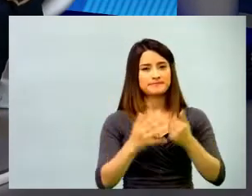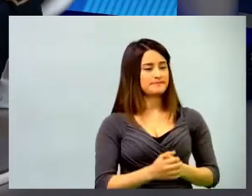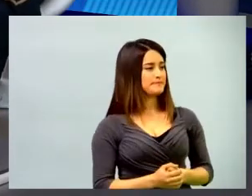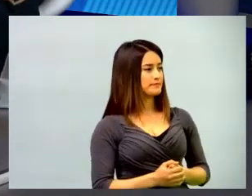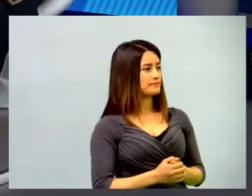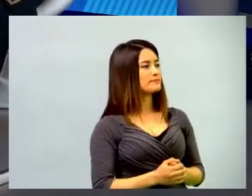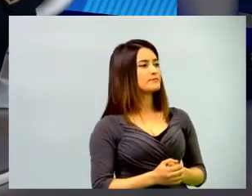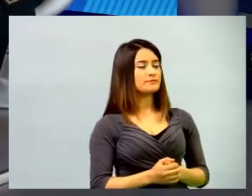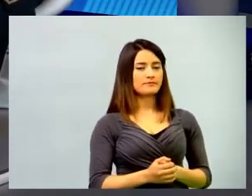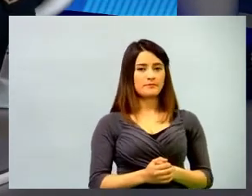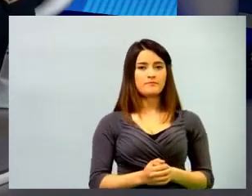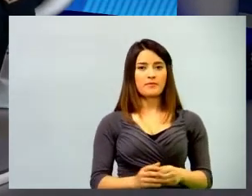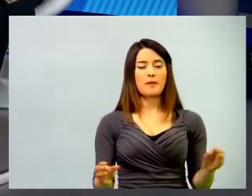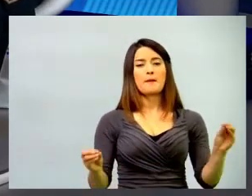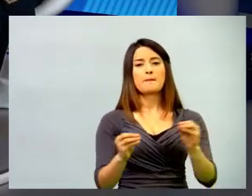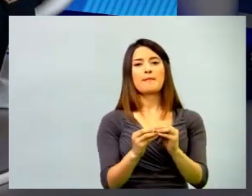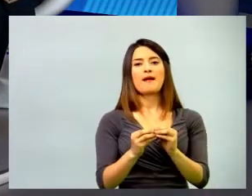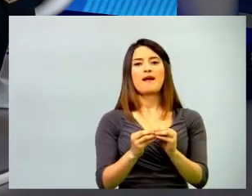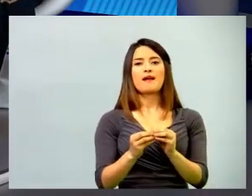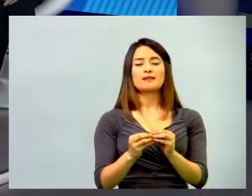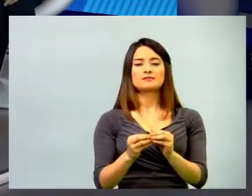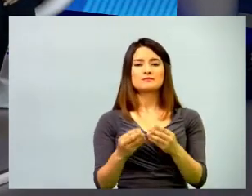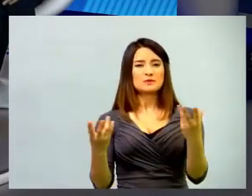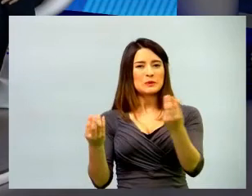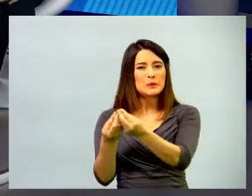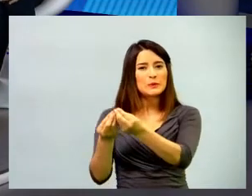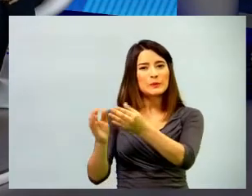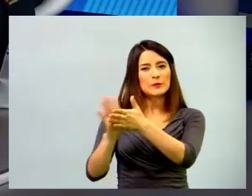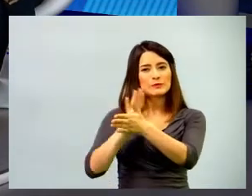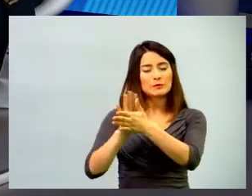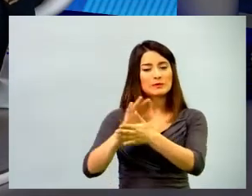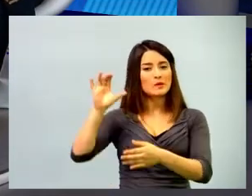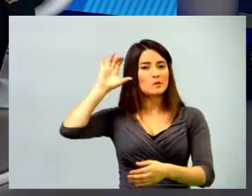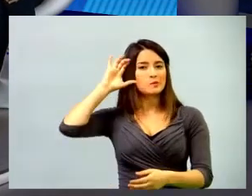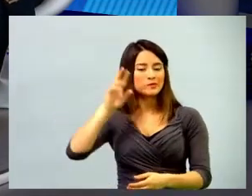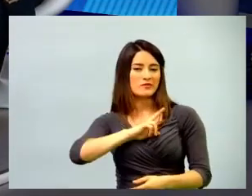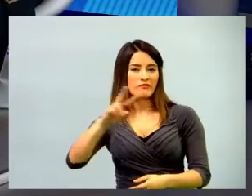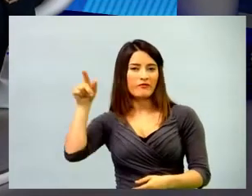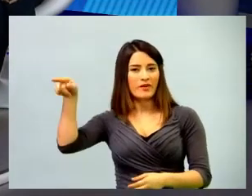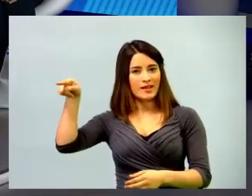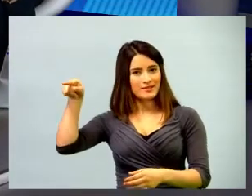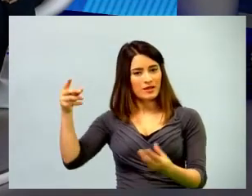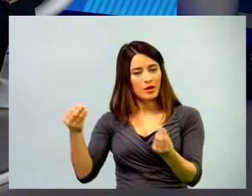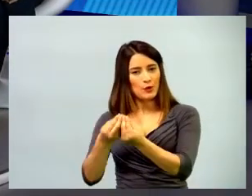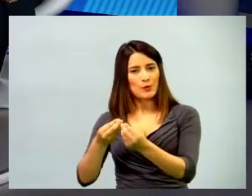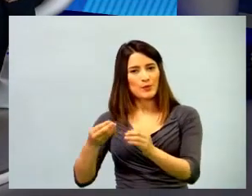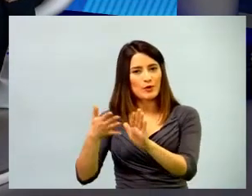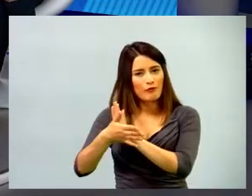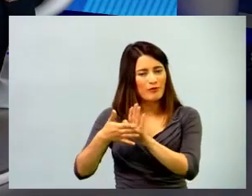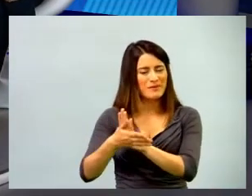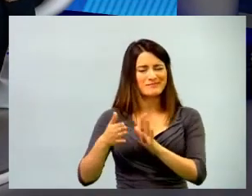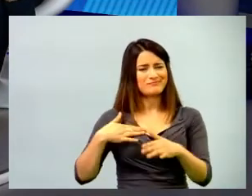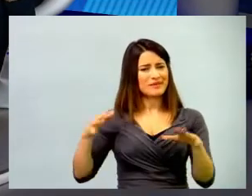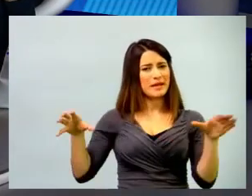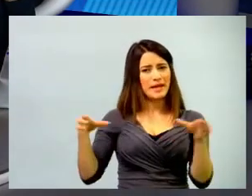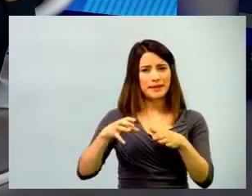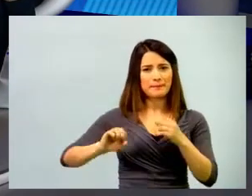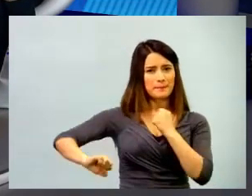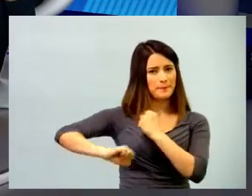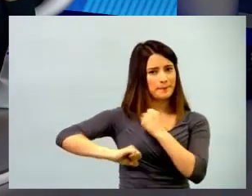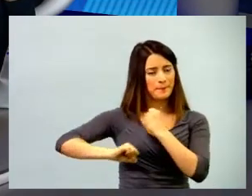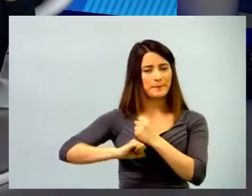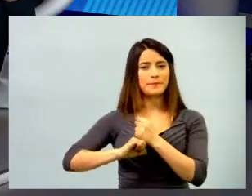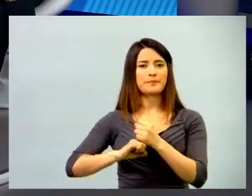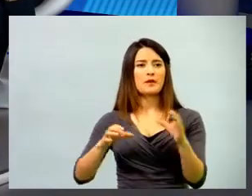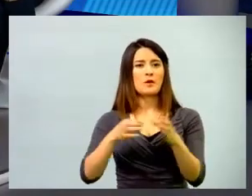de formación que estuvo súper pendiente y trabajando desde varias partes, a todo el equipo que estuvo apoyándonos, al